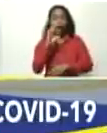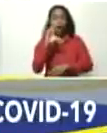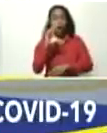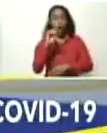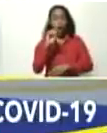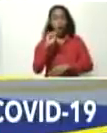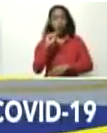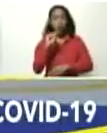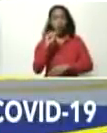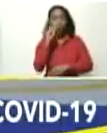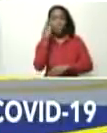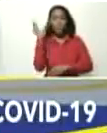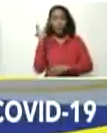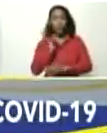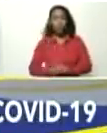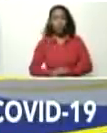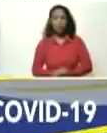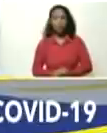Alvarado,